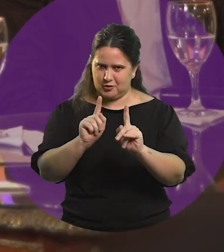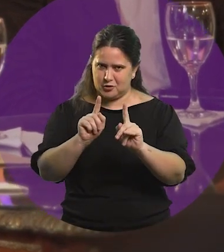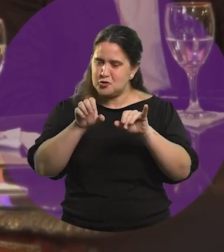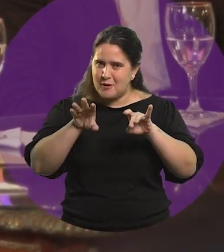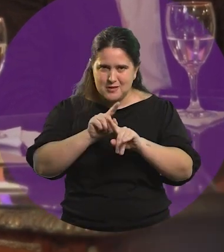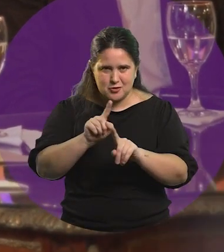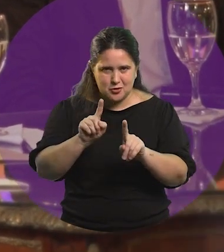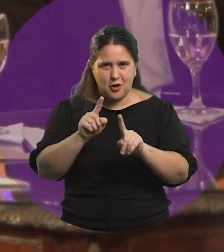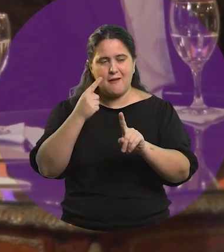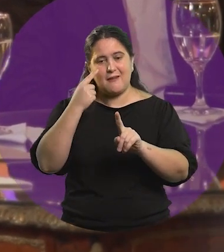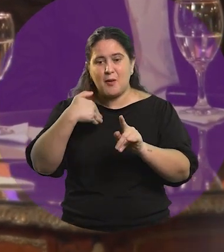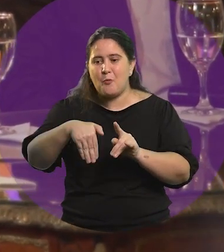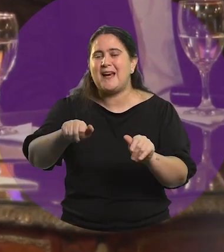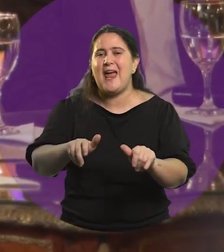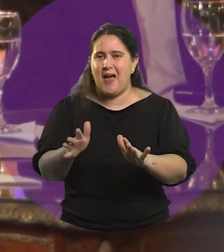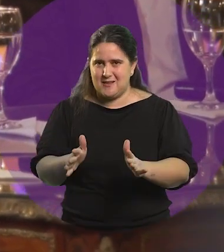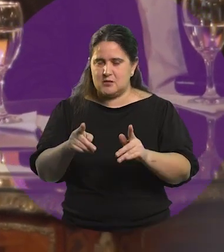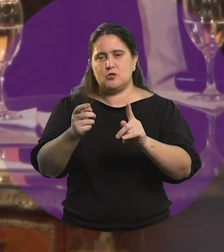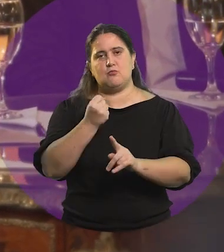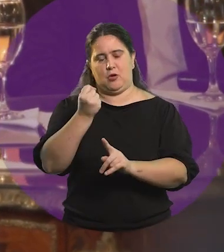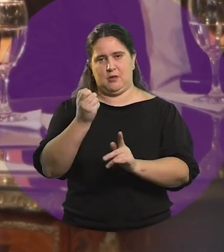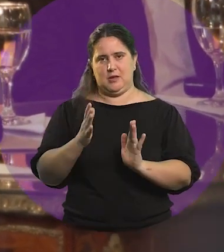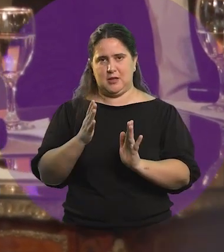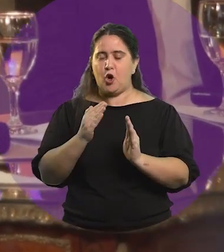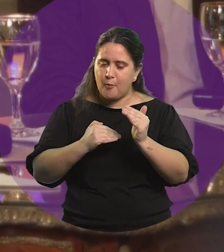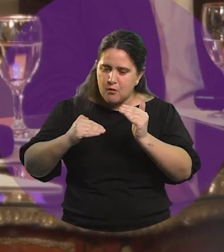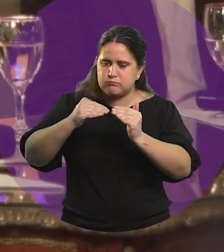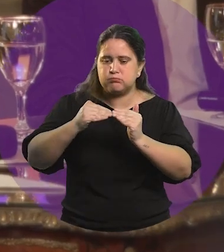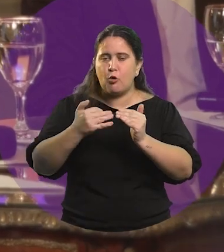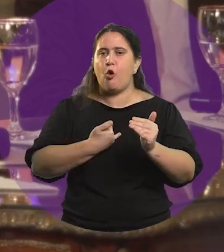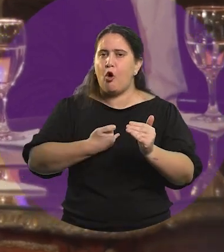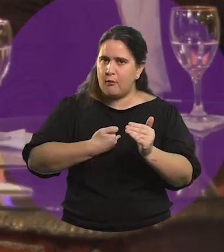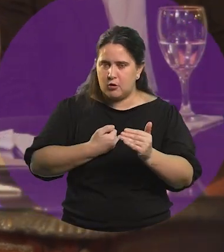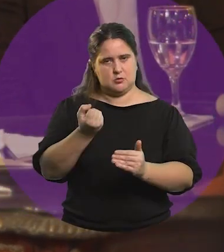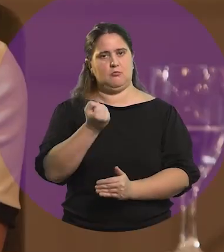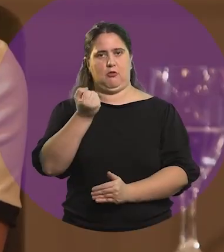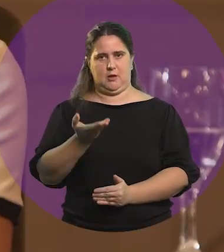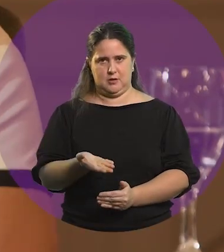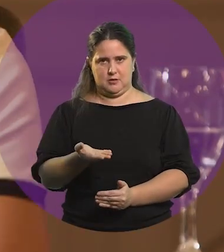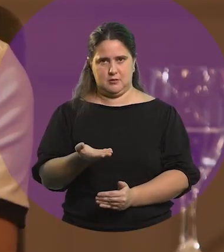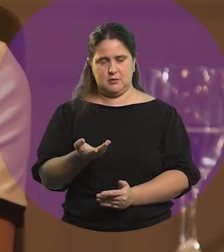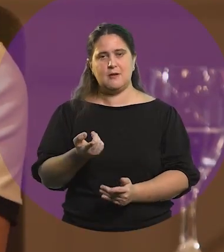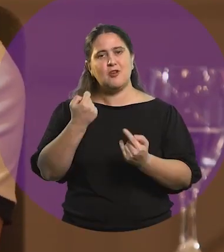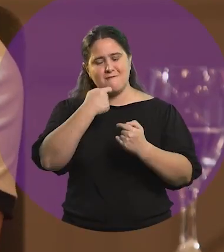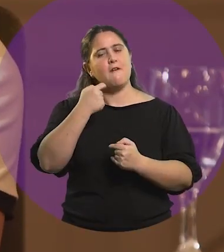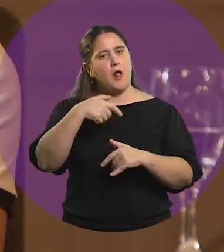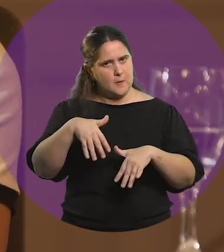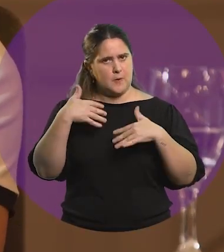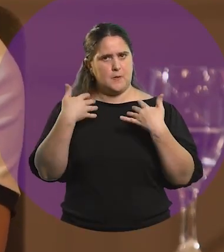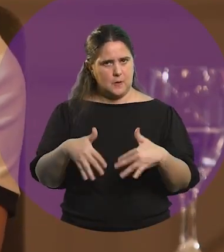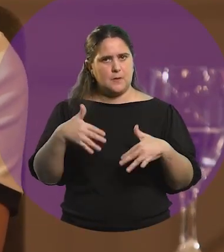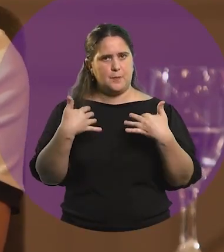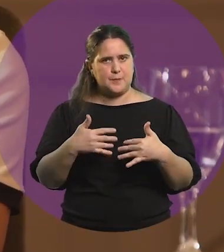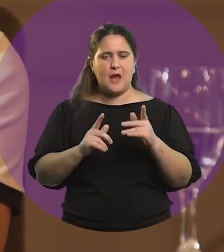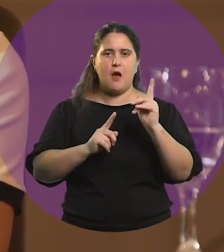con esa capacitación? ¿Cómo eso se traduce en una acción concreta? ¿Cómo eso reduce efectivamente una brecha? Nos queda con mucho camino y a